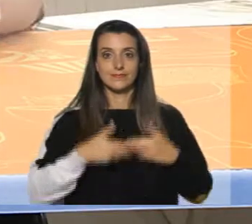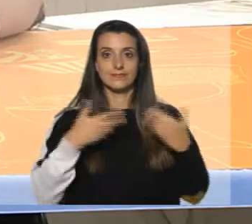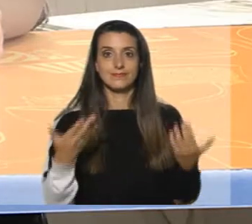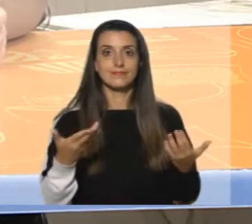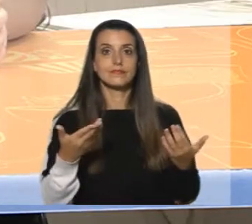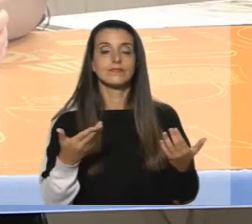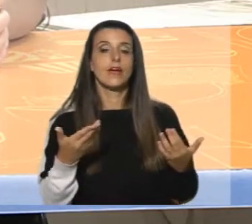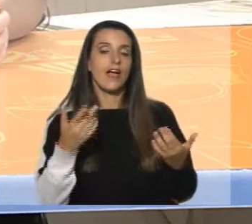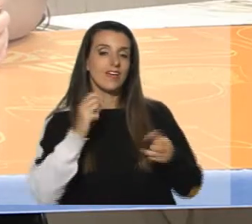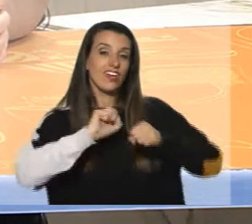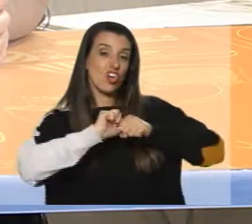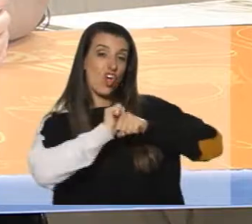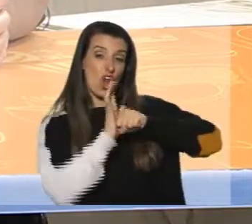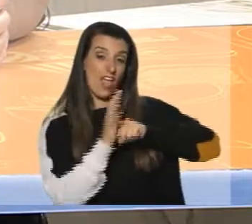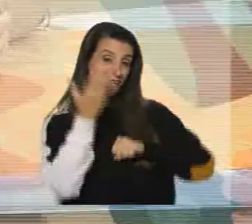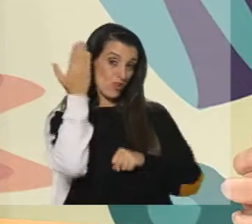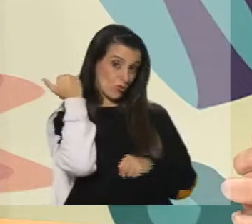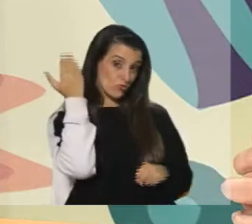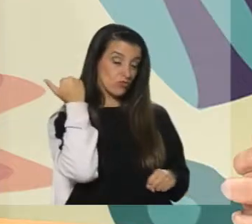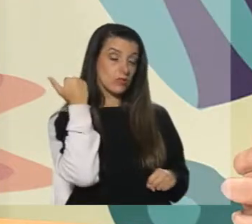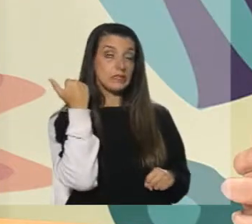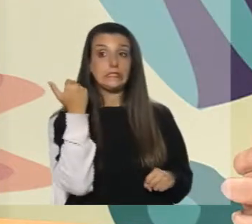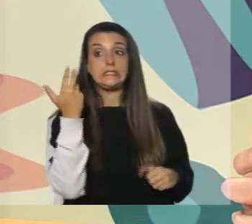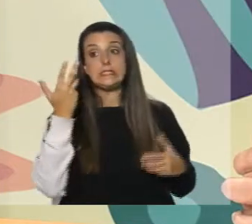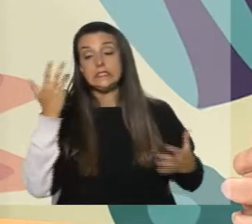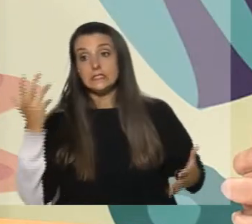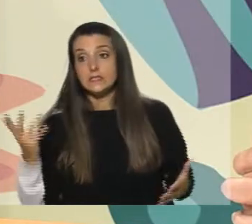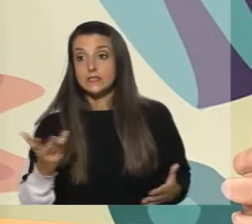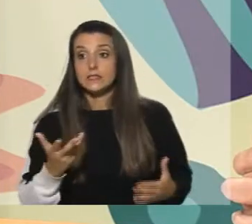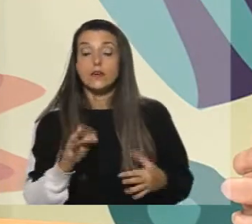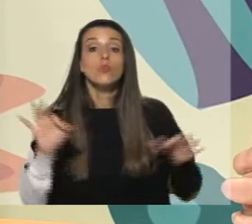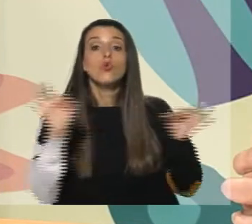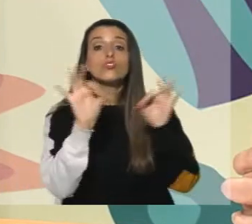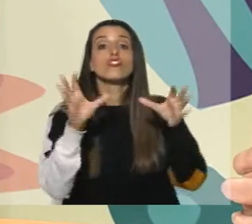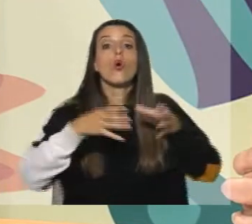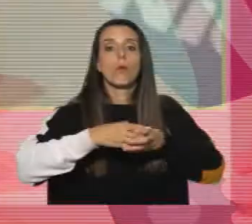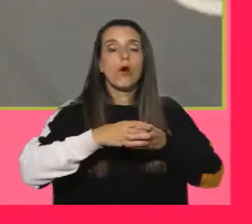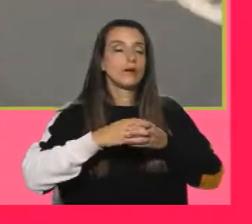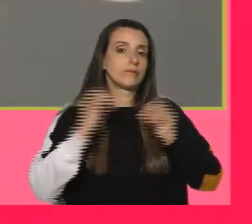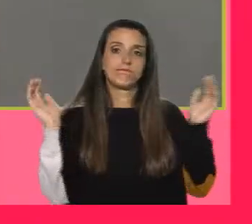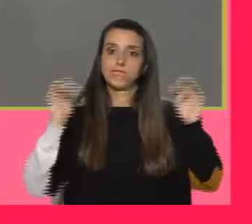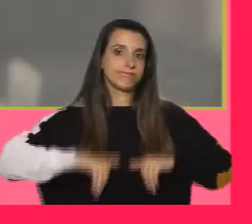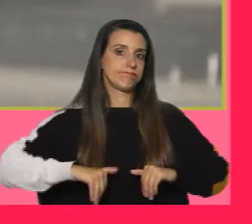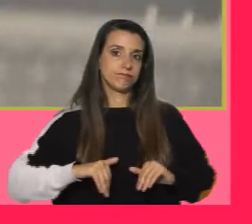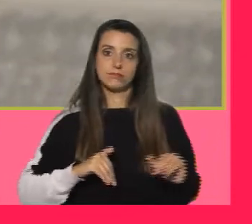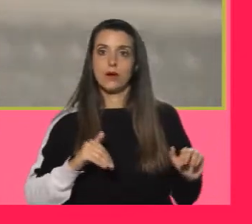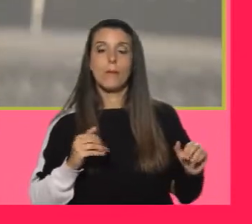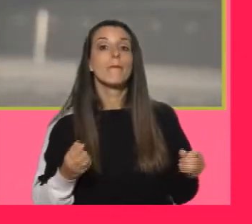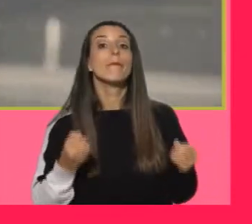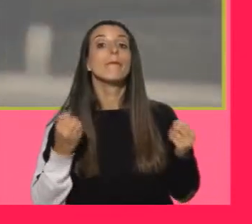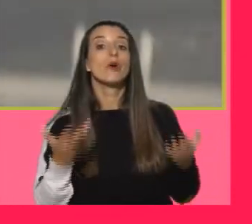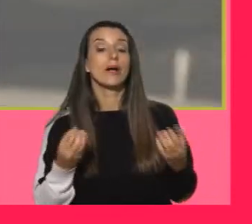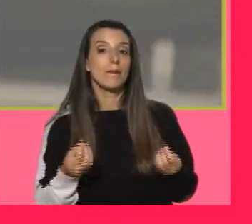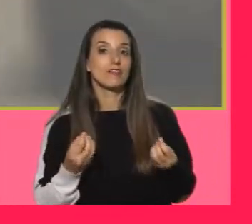si la pandemia fue hay algo muy curioso por lo menos para el tema de las bandas porque las